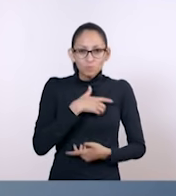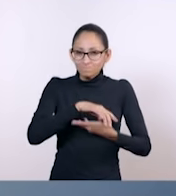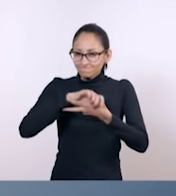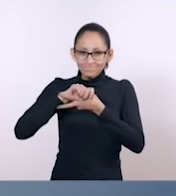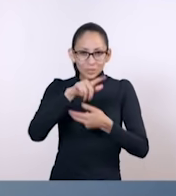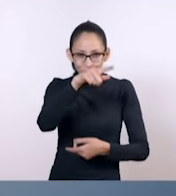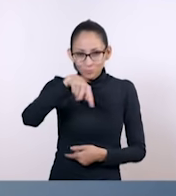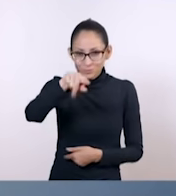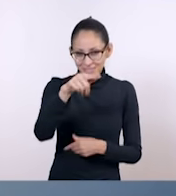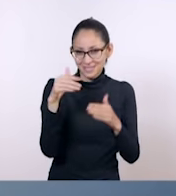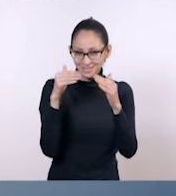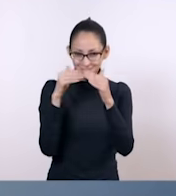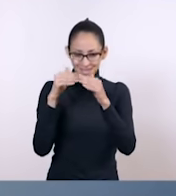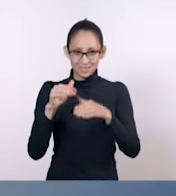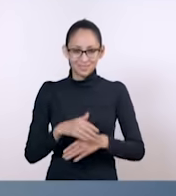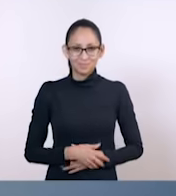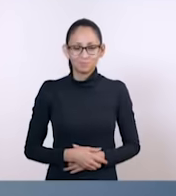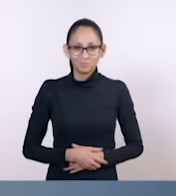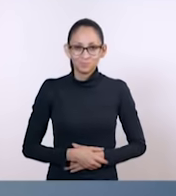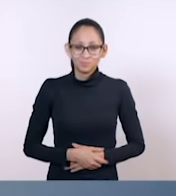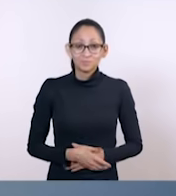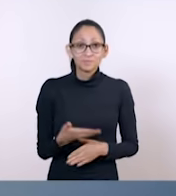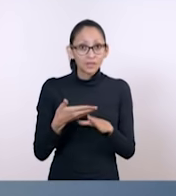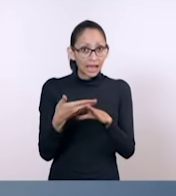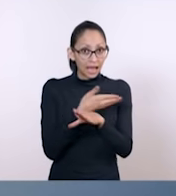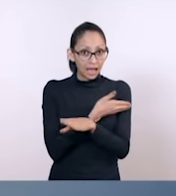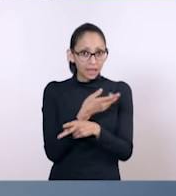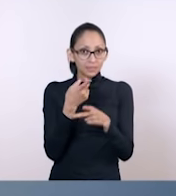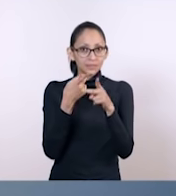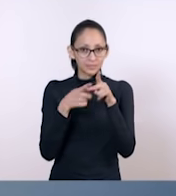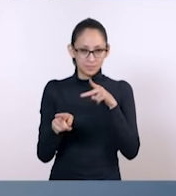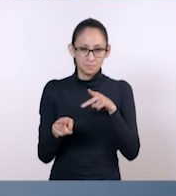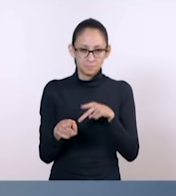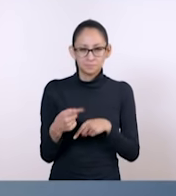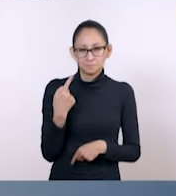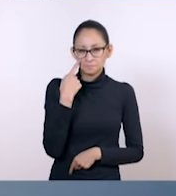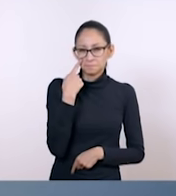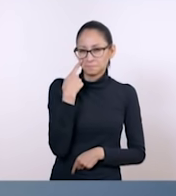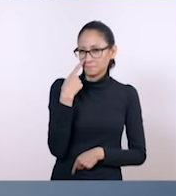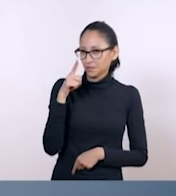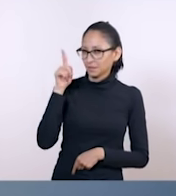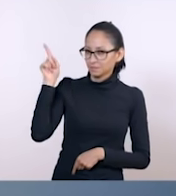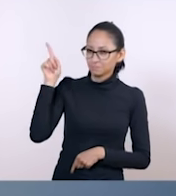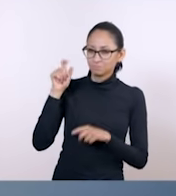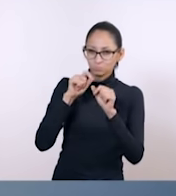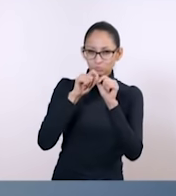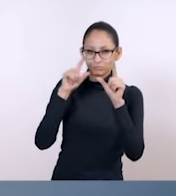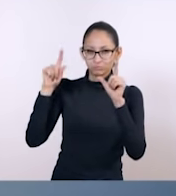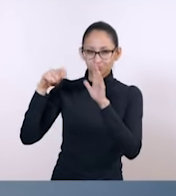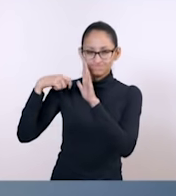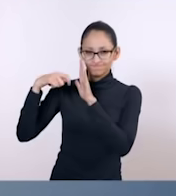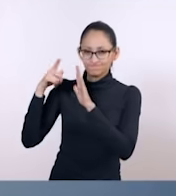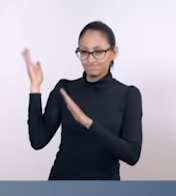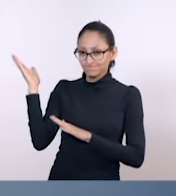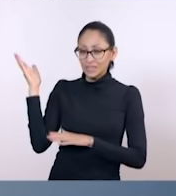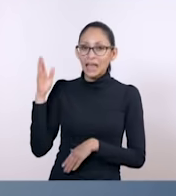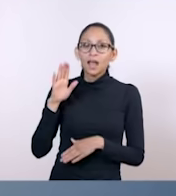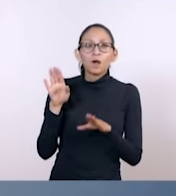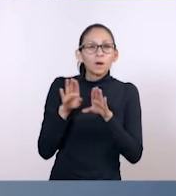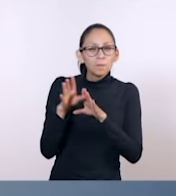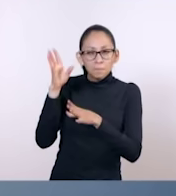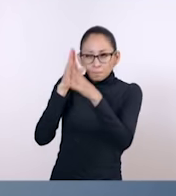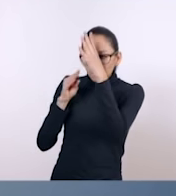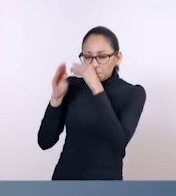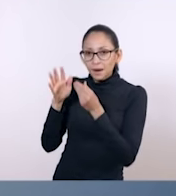saludarlos también ahí en su casita. Antes de comenzar, ¿qué te parece si vamos a ver una cápsula? Para aprender a